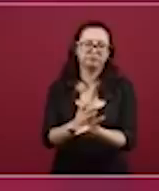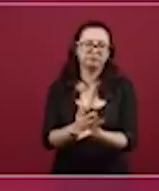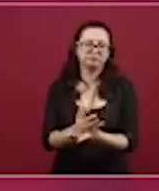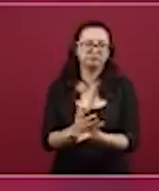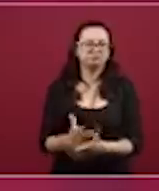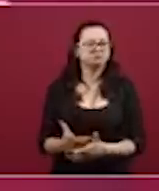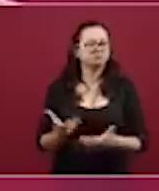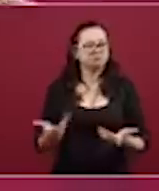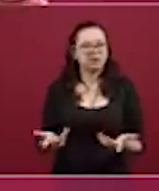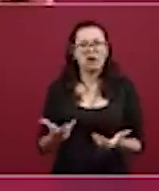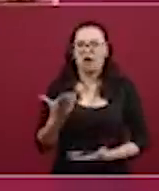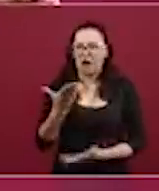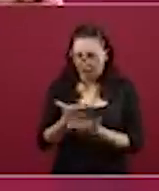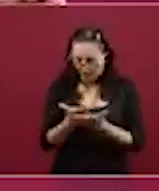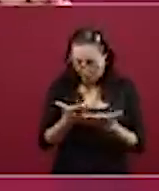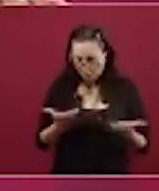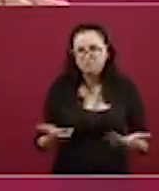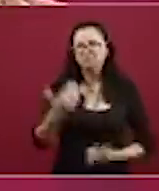pone el piso parejo.